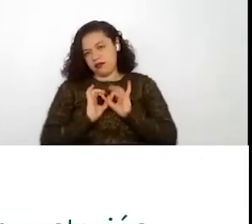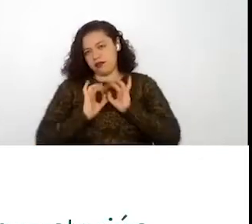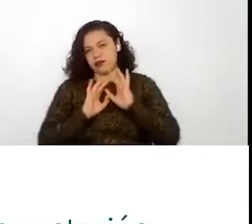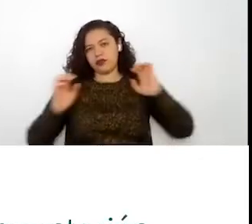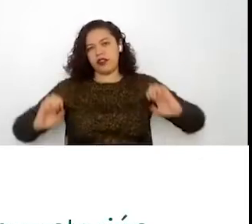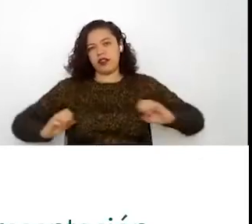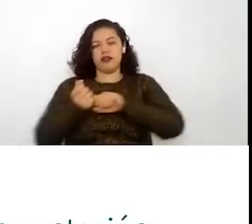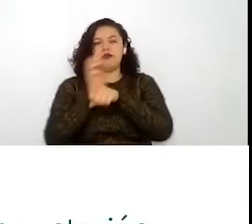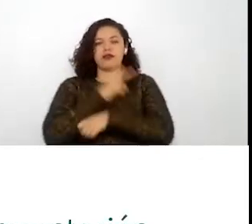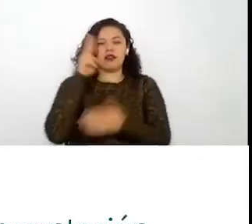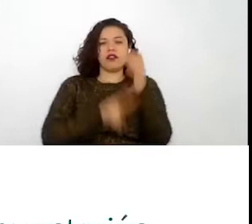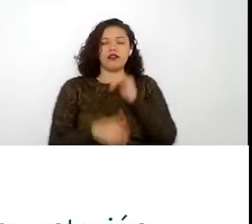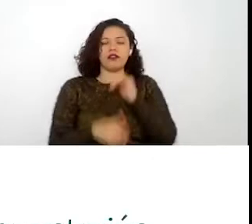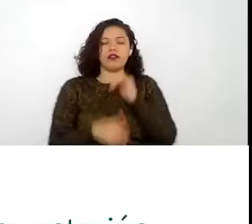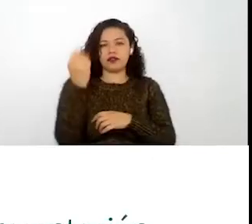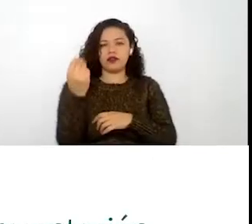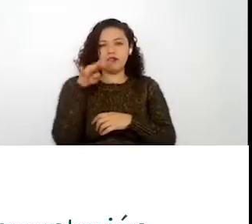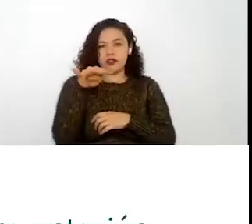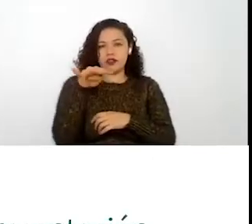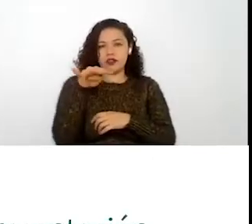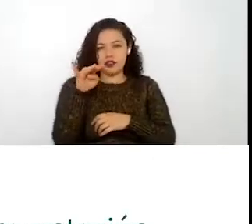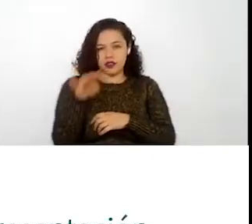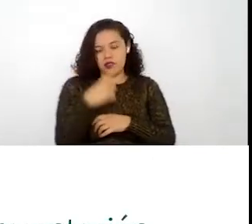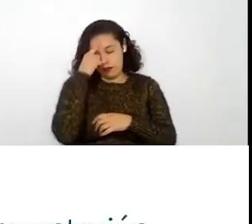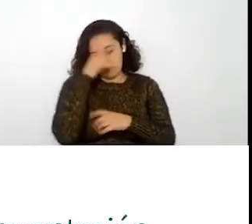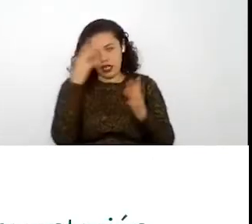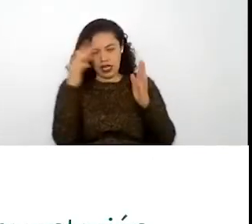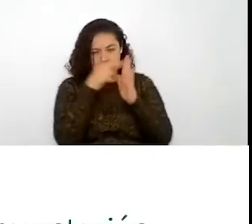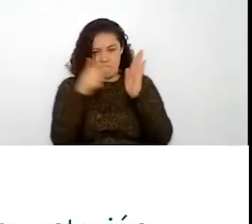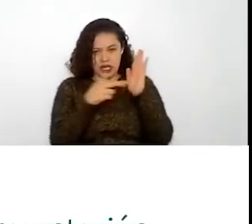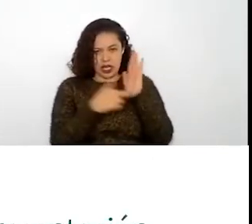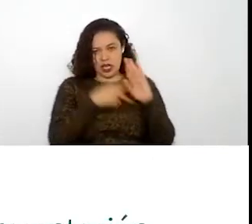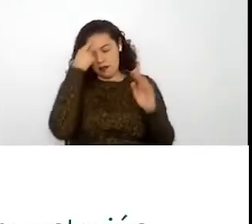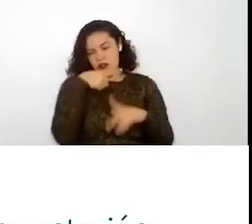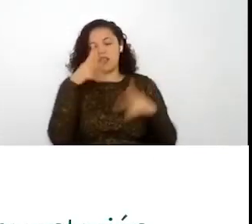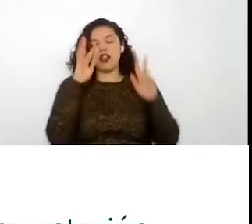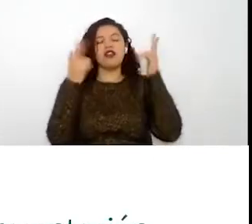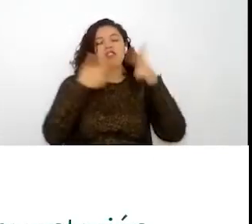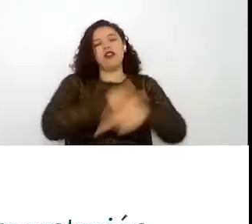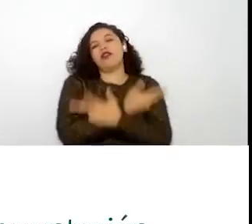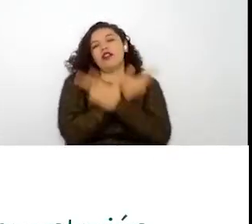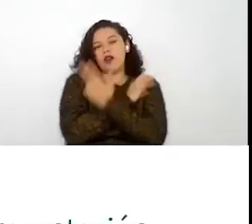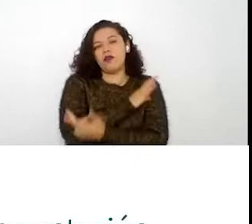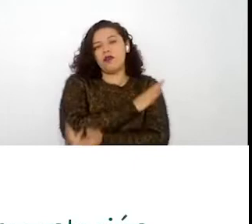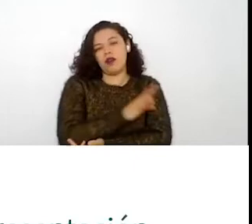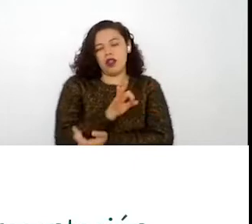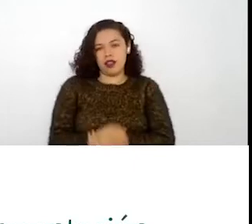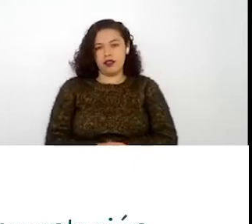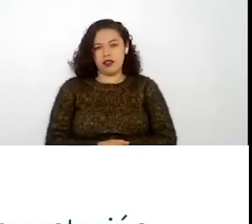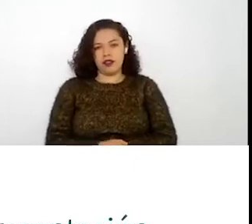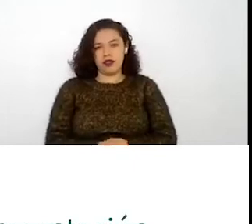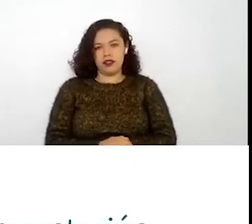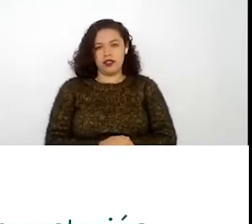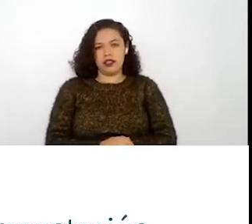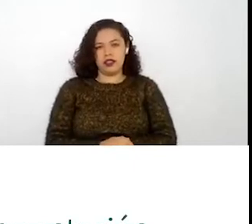es aprobaron los lineamientos para poder celebrar usted para que ustedes pudieran celebrar estas sesiones a través de medios virtuales el